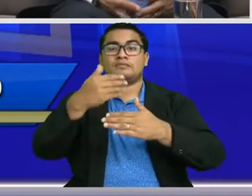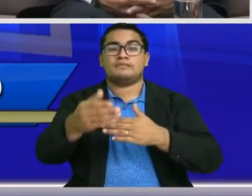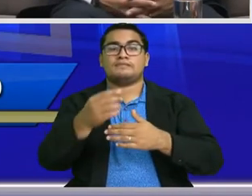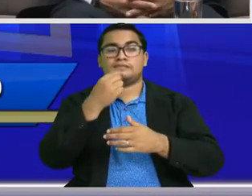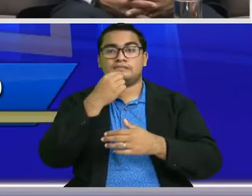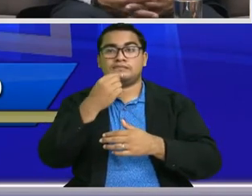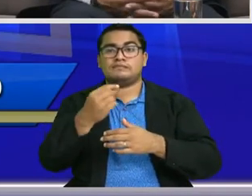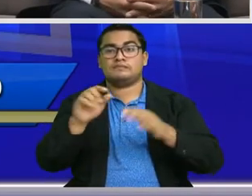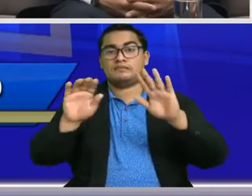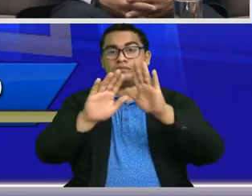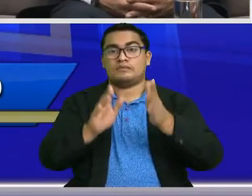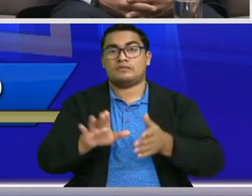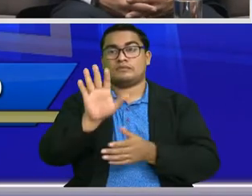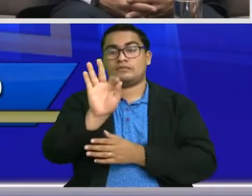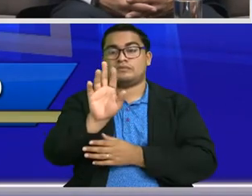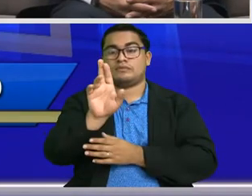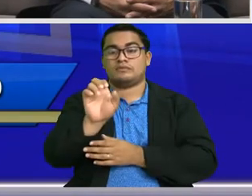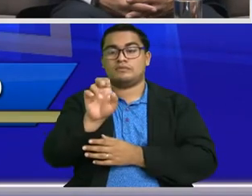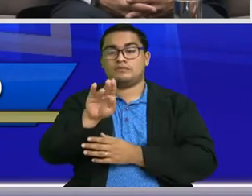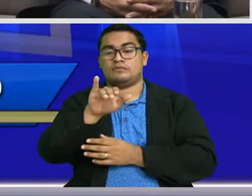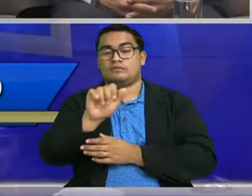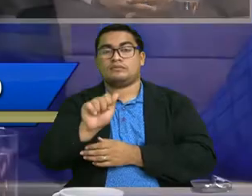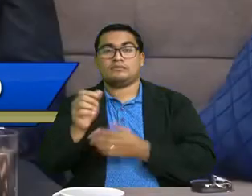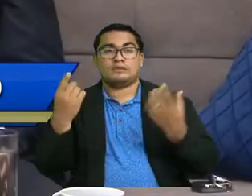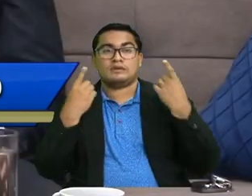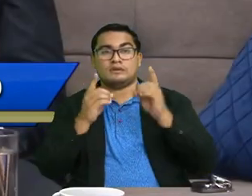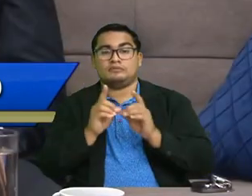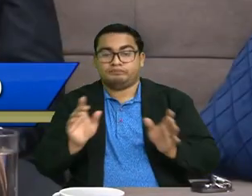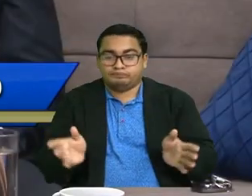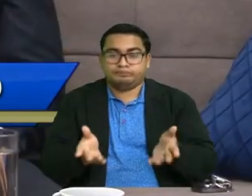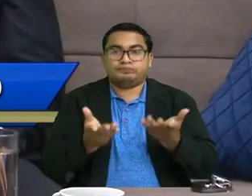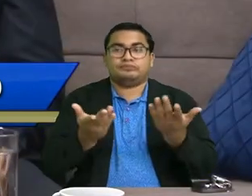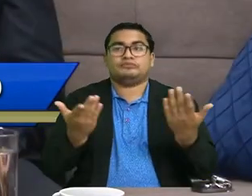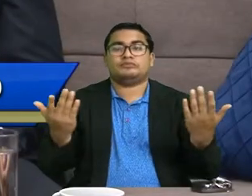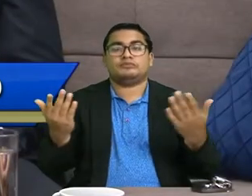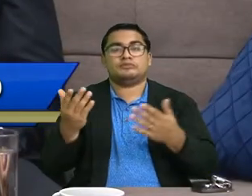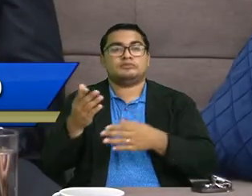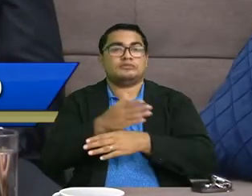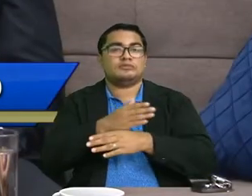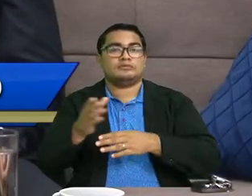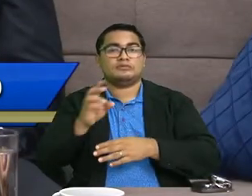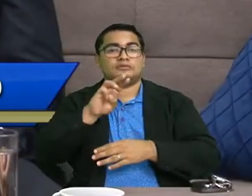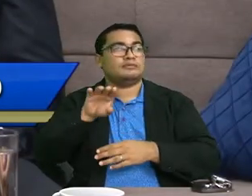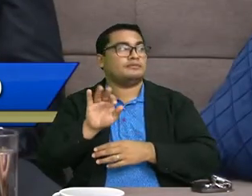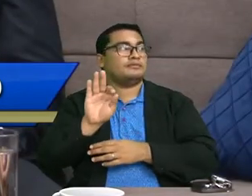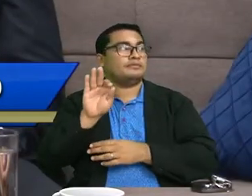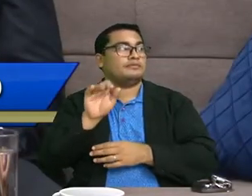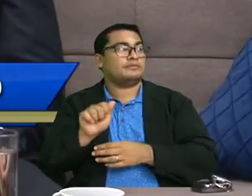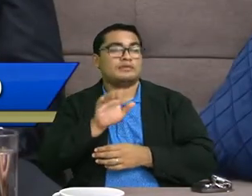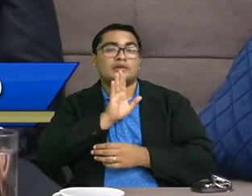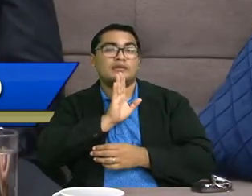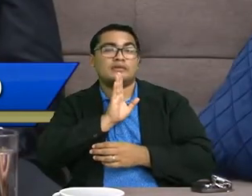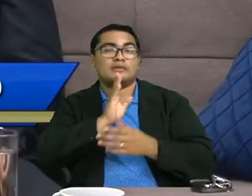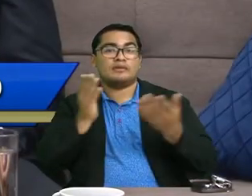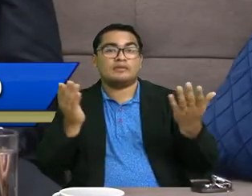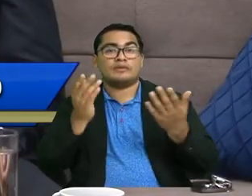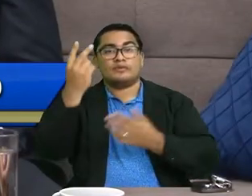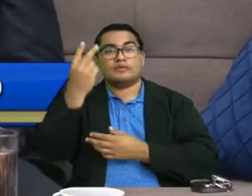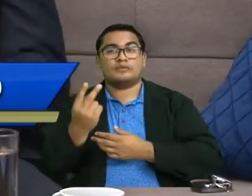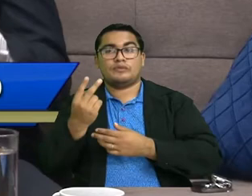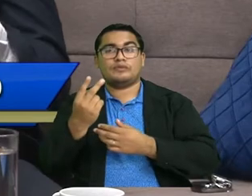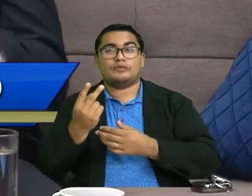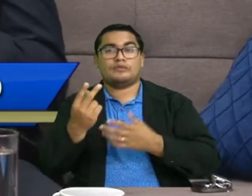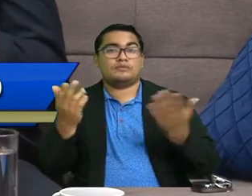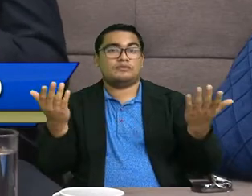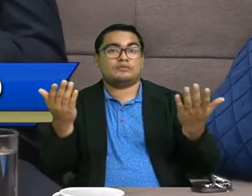compañera Frania Peralta, la directora de promoción y comercialización del MEFCA, estará abordando particularmente con el tema del segundo encuentro de negocios